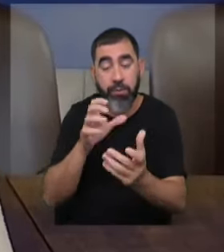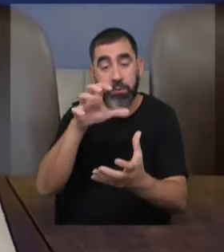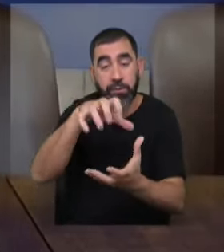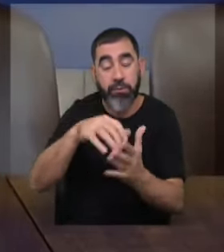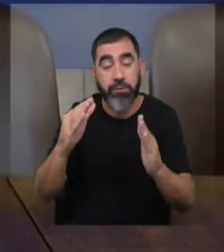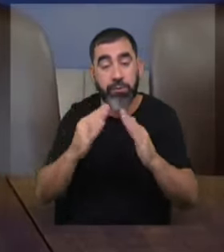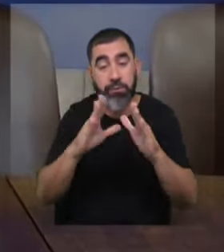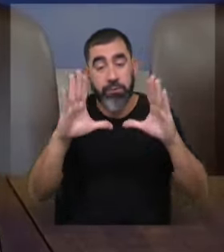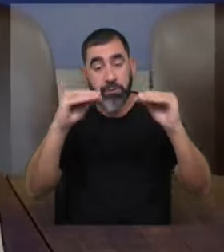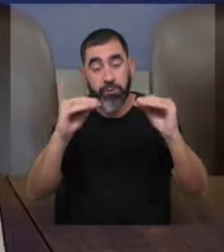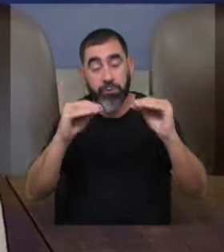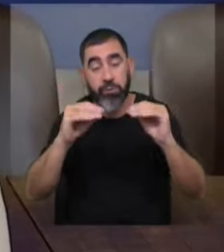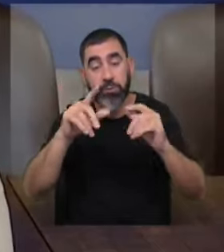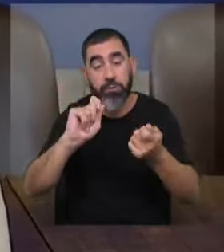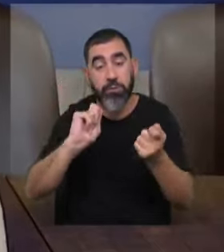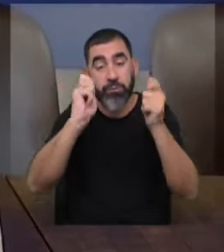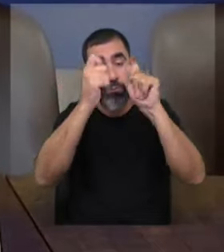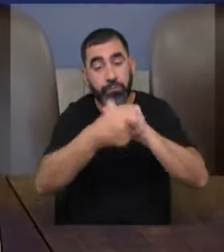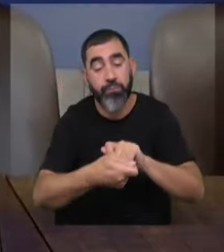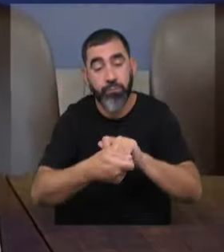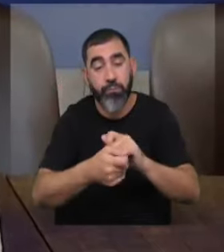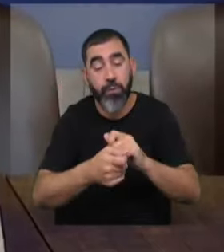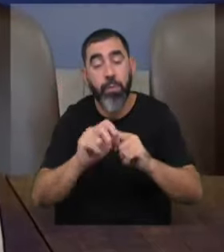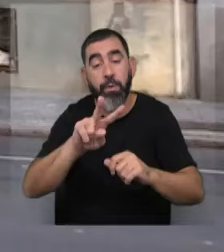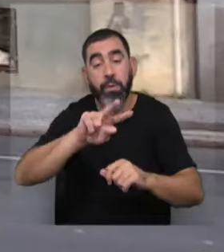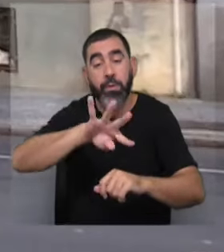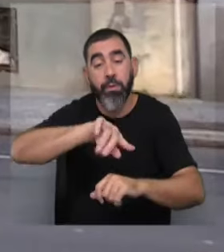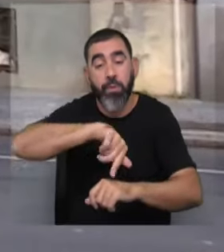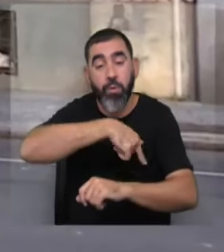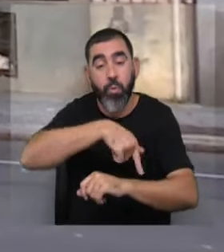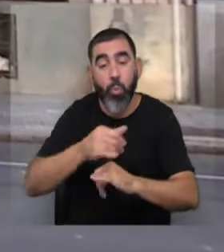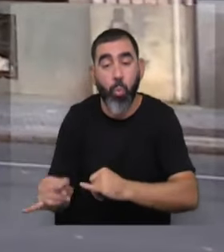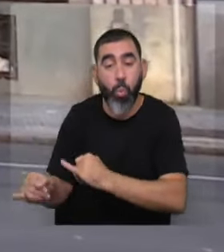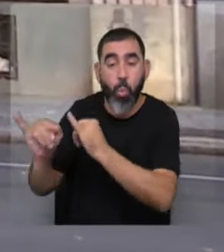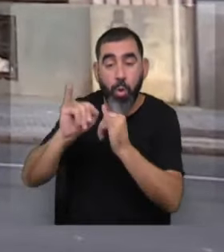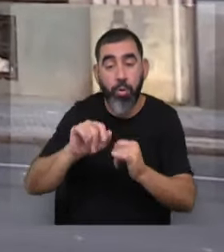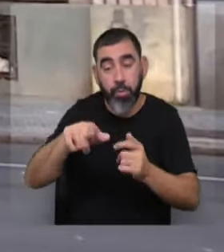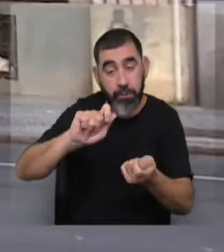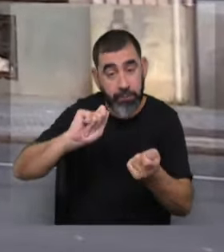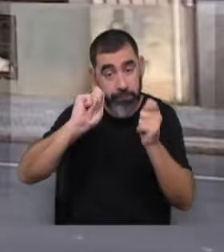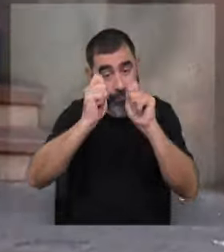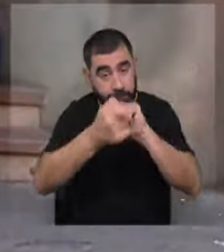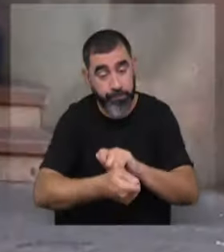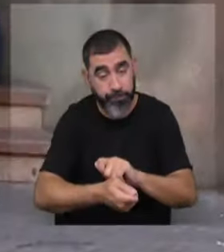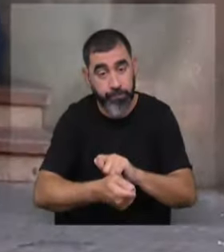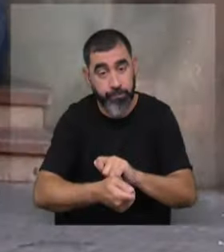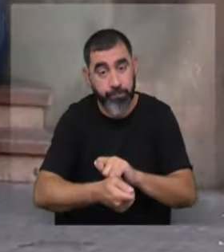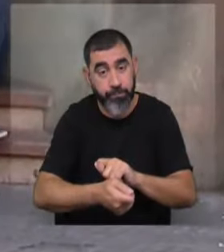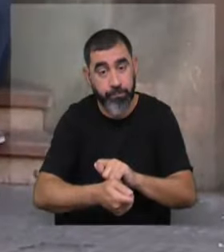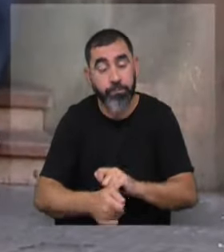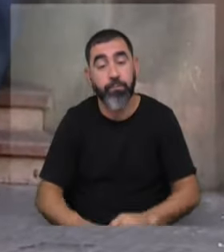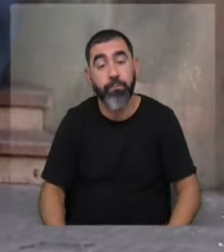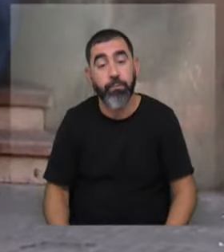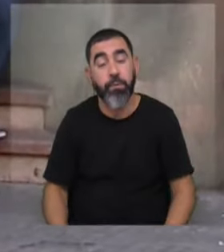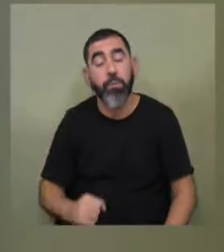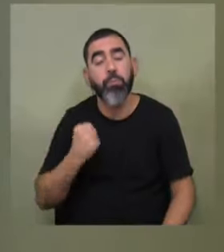nocturnos y los mismos fueron transformados a centros 24 horas. Para este cambio en particular, lo que